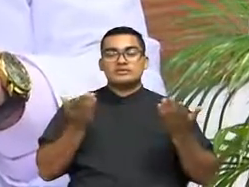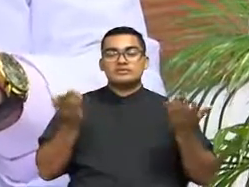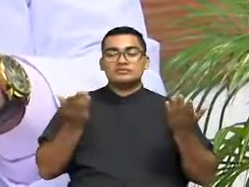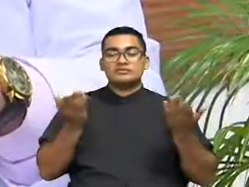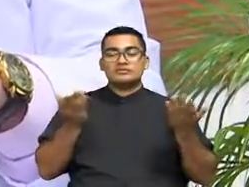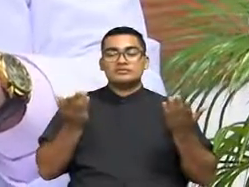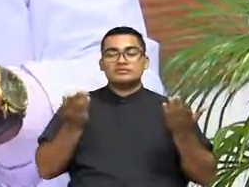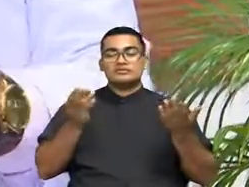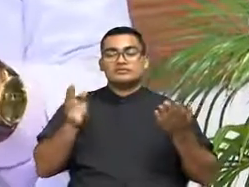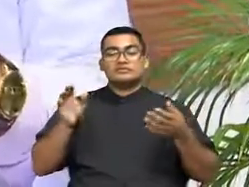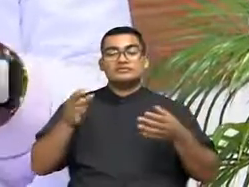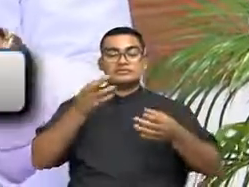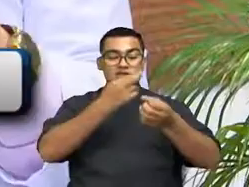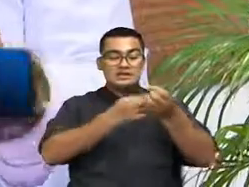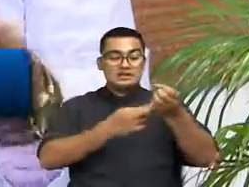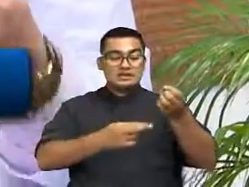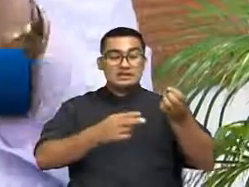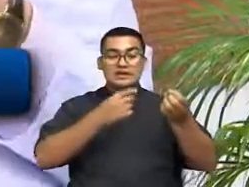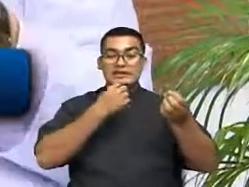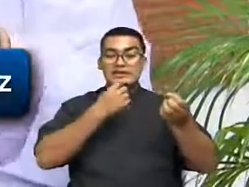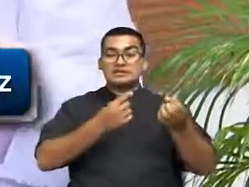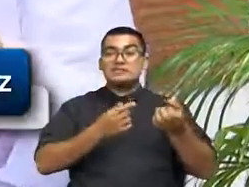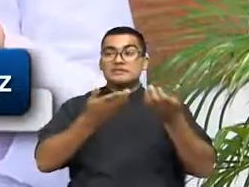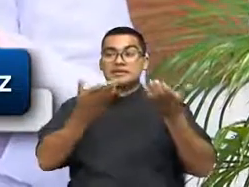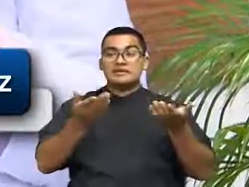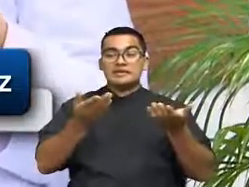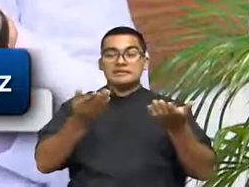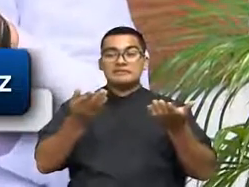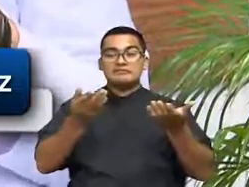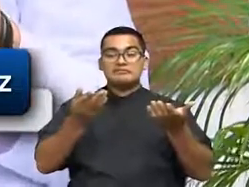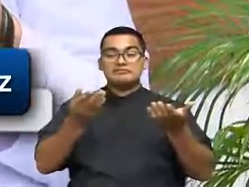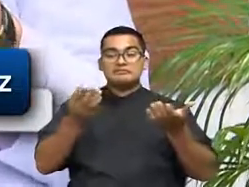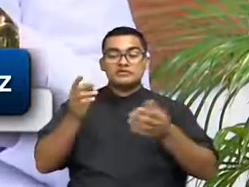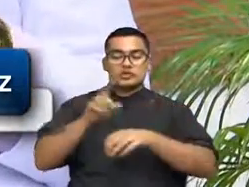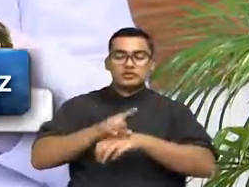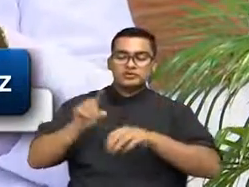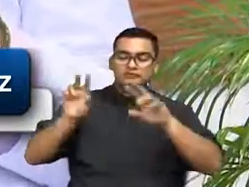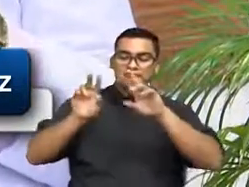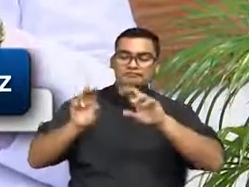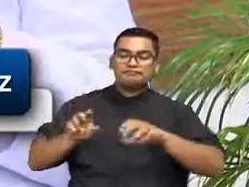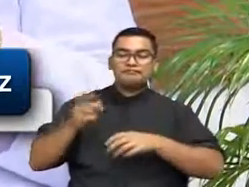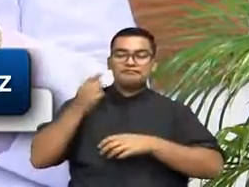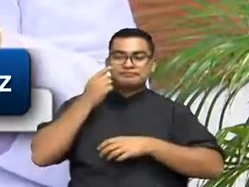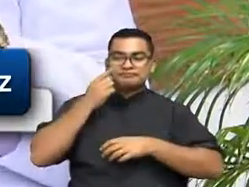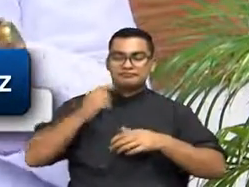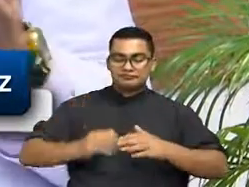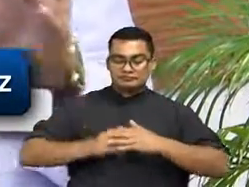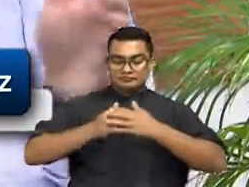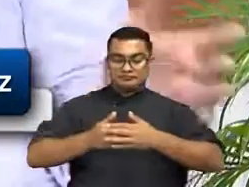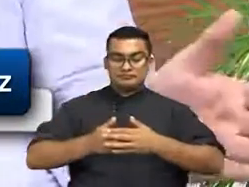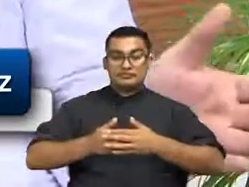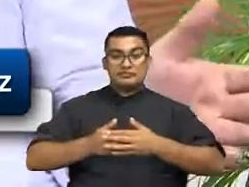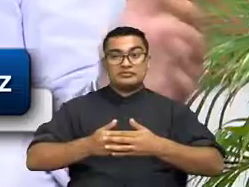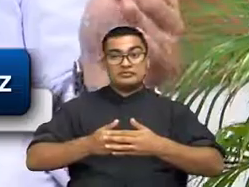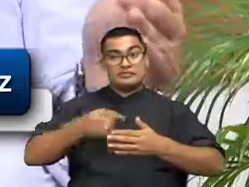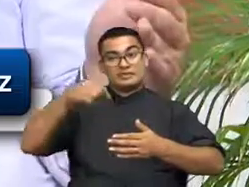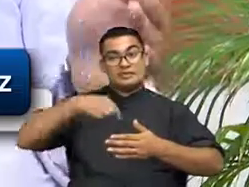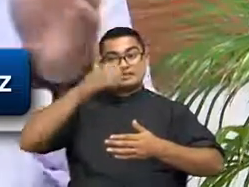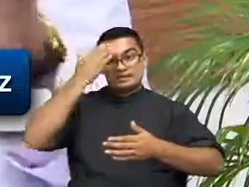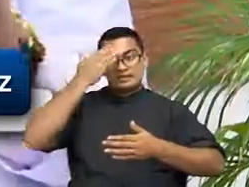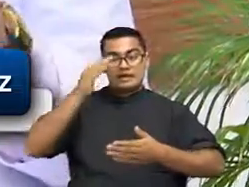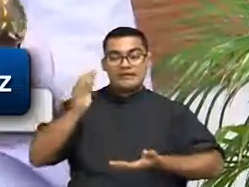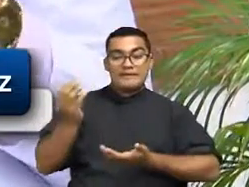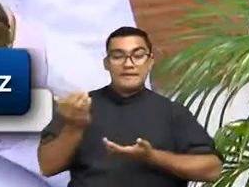futuro qué tipo de sangre es ella, para así nosotros poder tener en consideración el tipo de sangre para saber si el